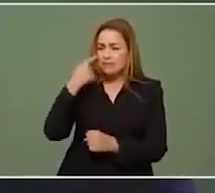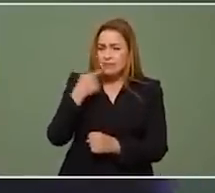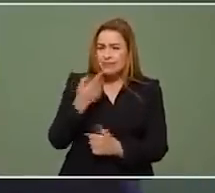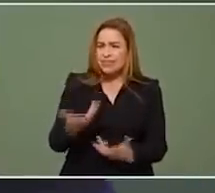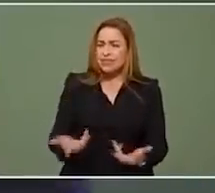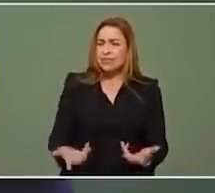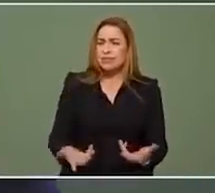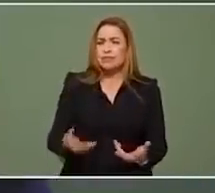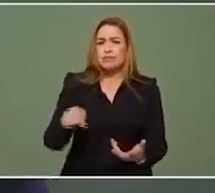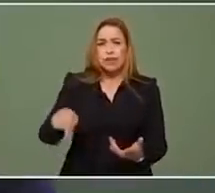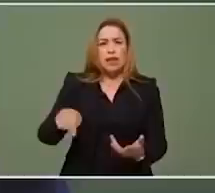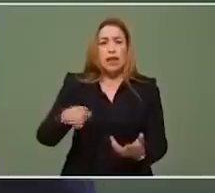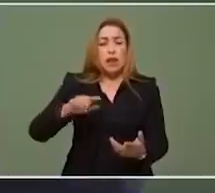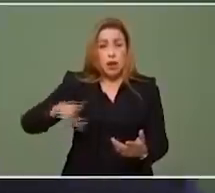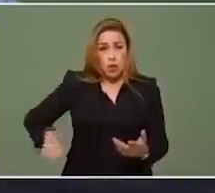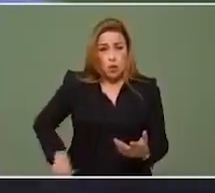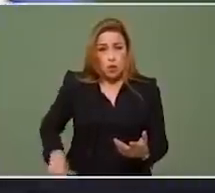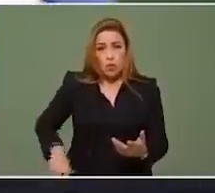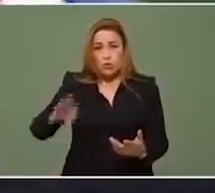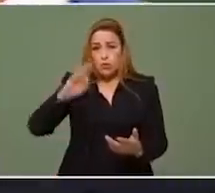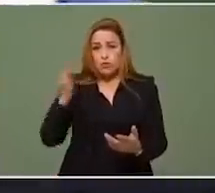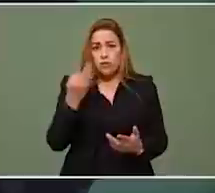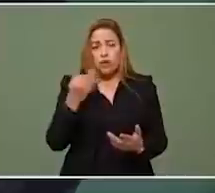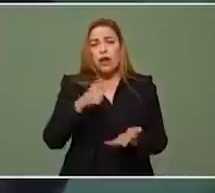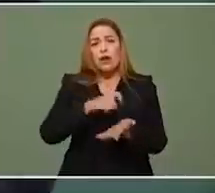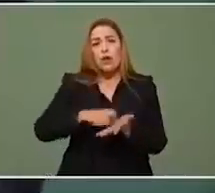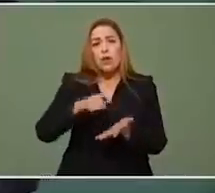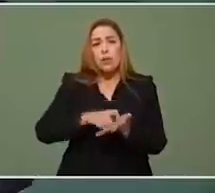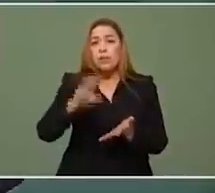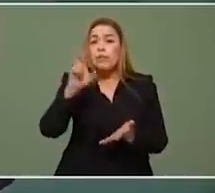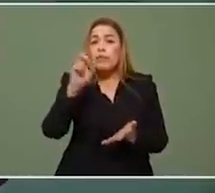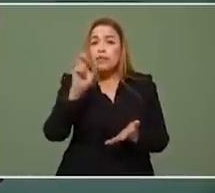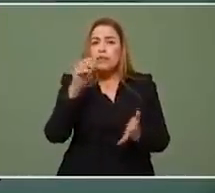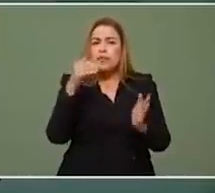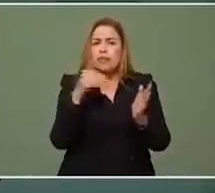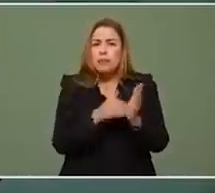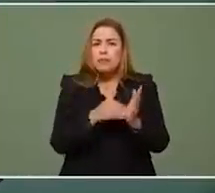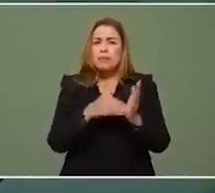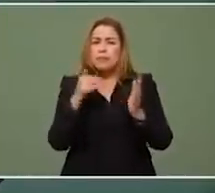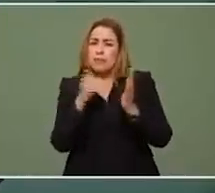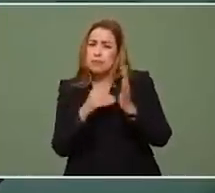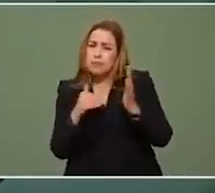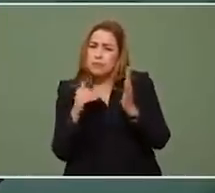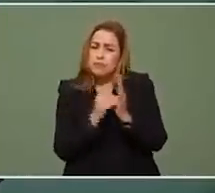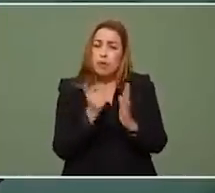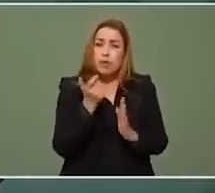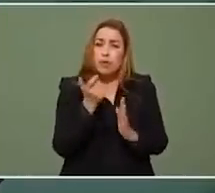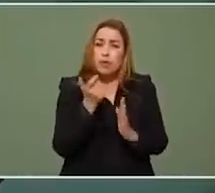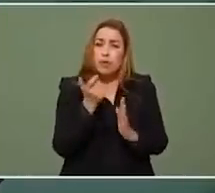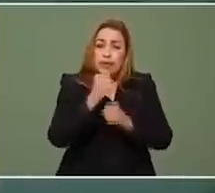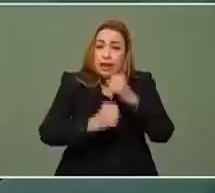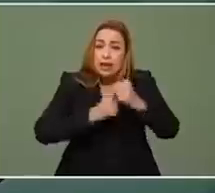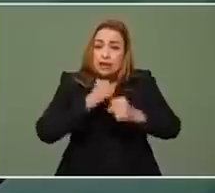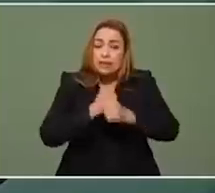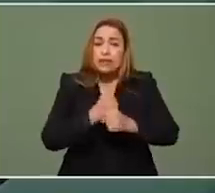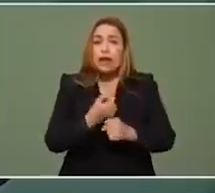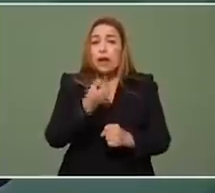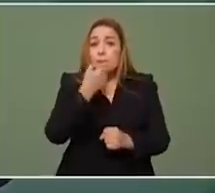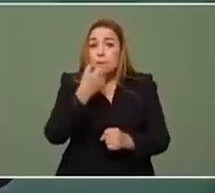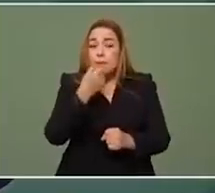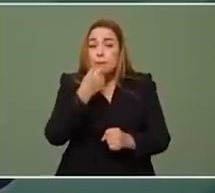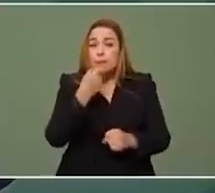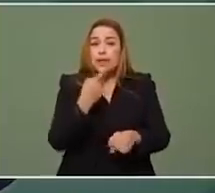compra alrededor de 80 mil millones de pesos al año en medicamentos